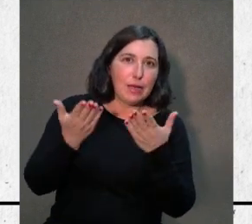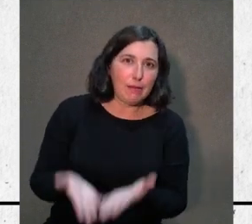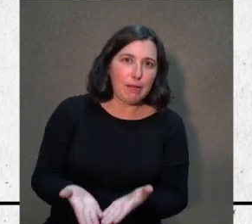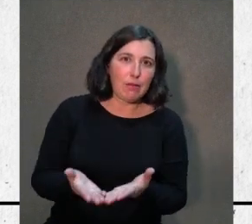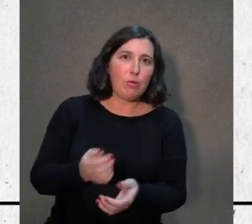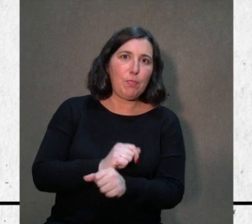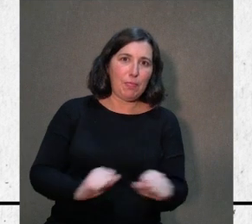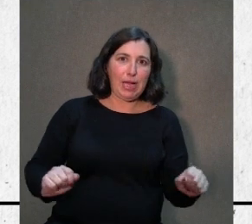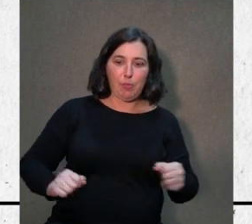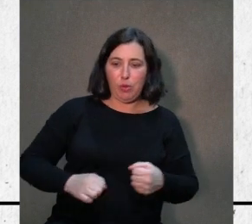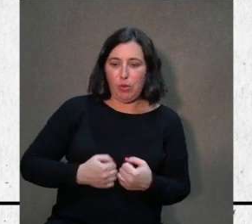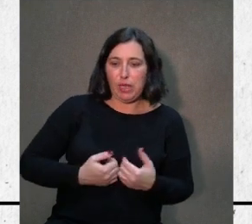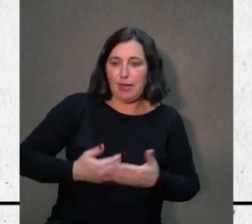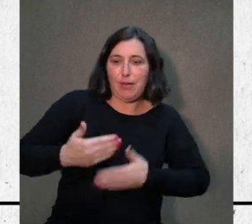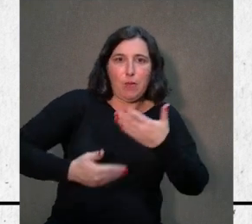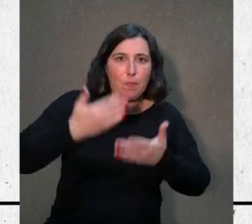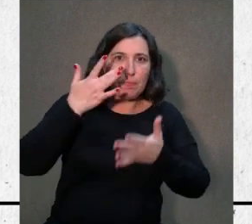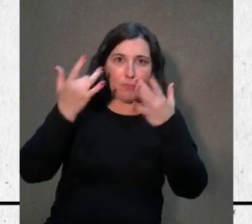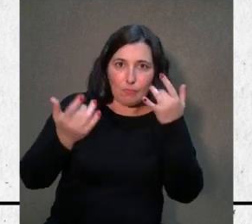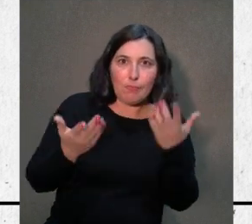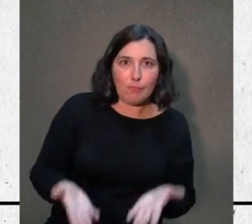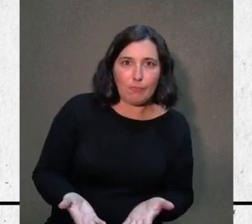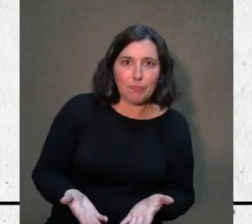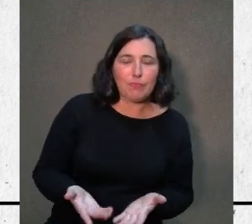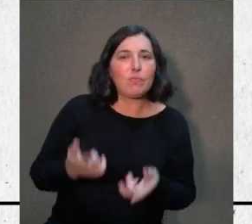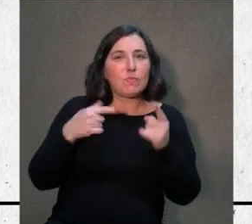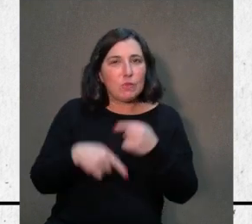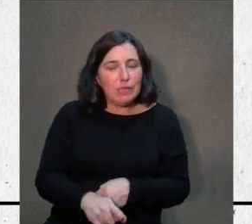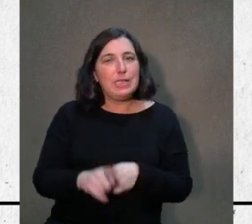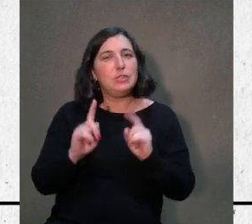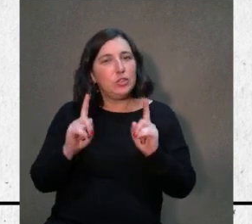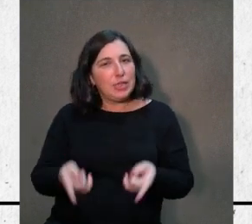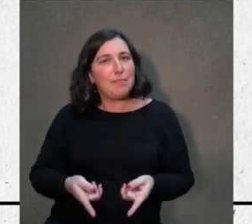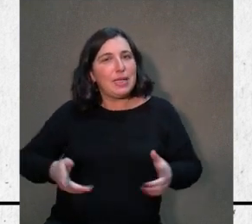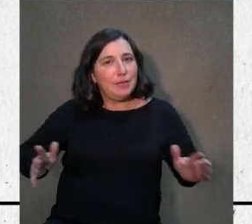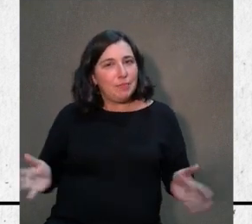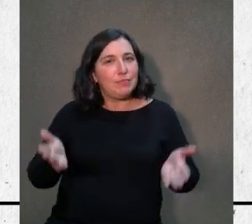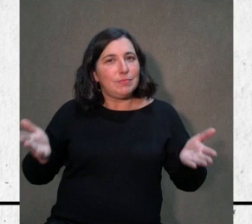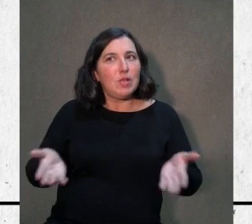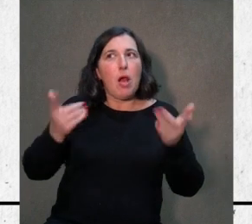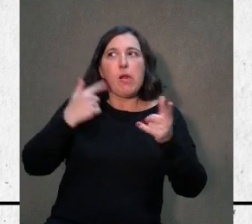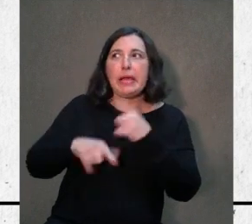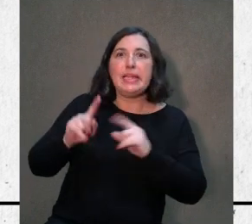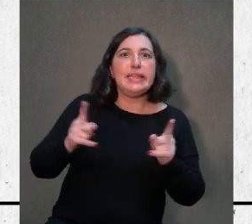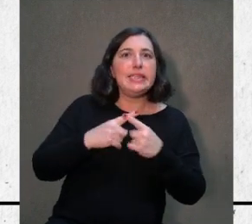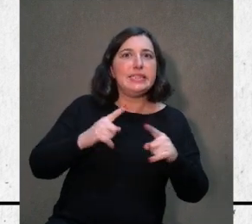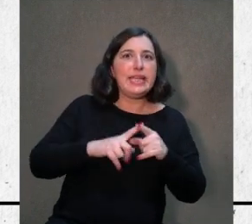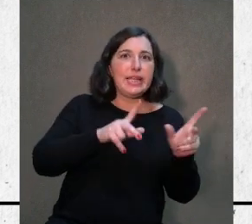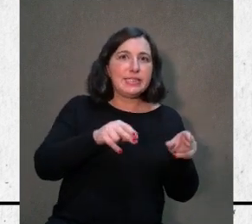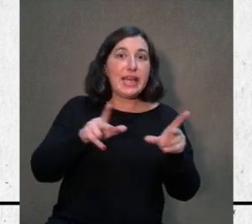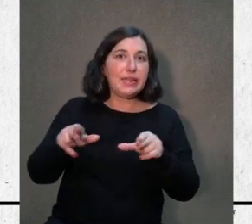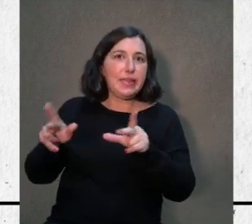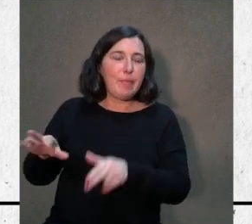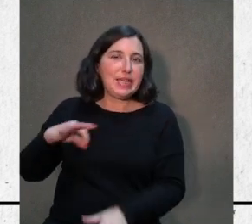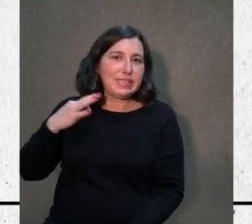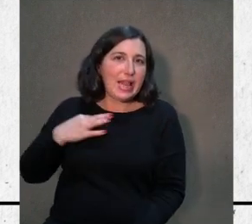ingreso a poder como expandir su propio arte, ¿no? Y eso creo que va cambiando en las etapas de la vida y sobre